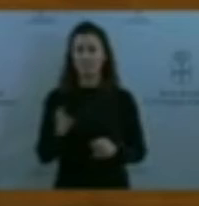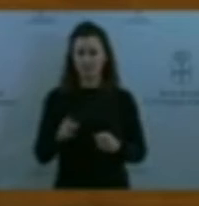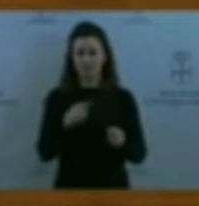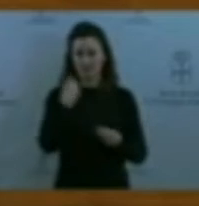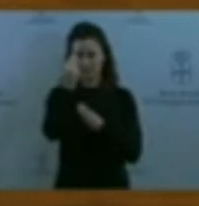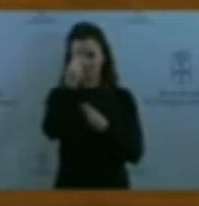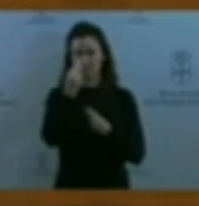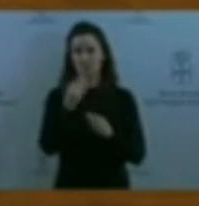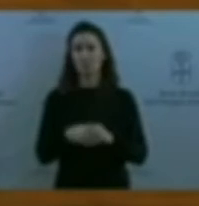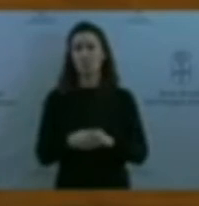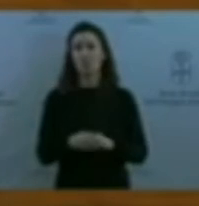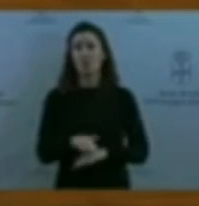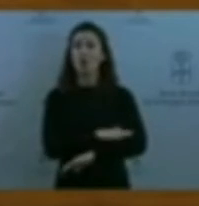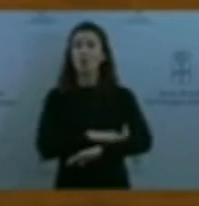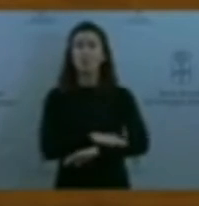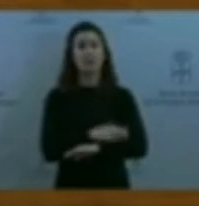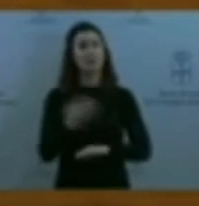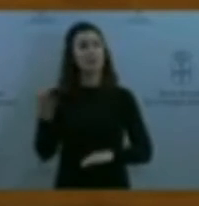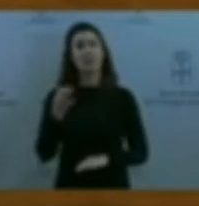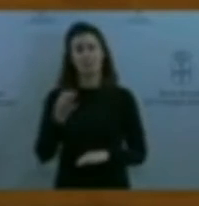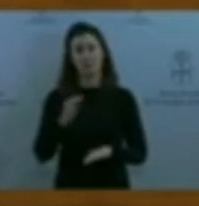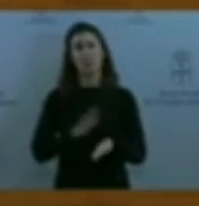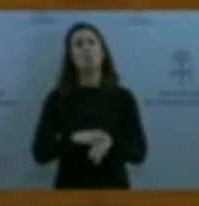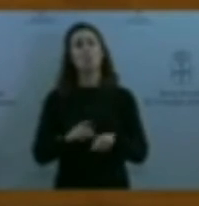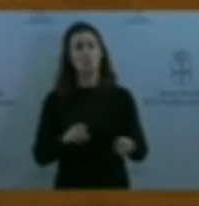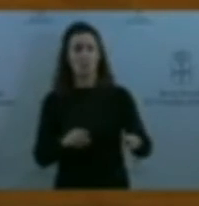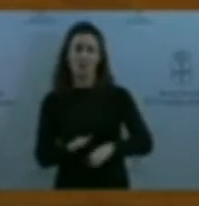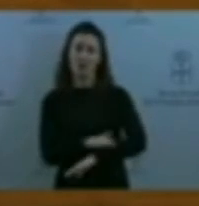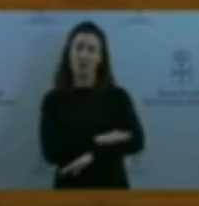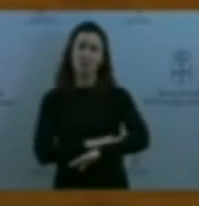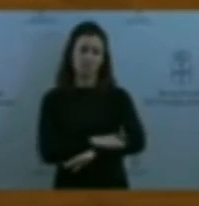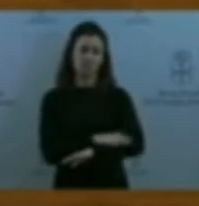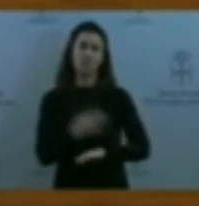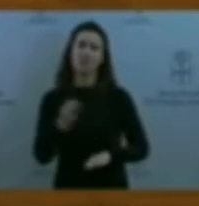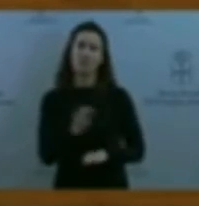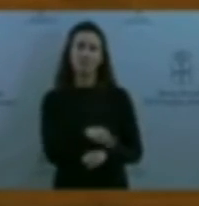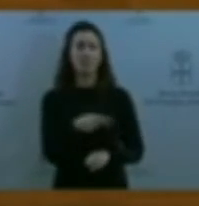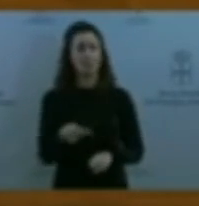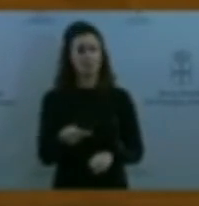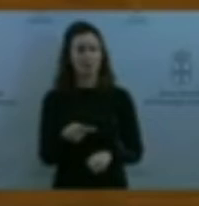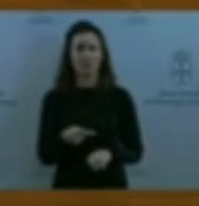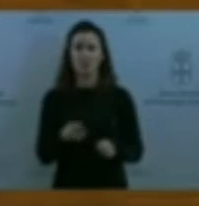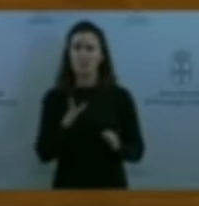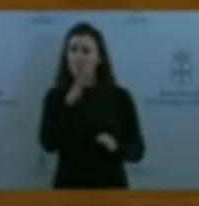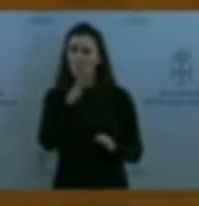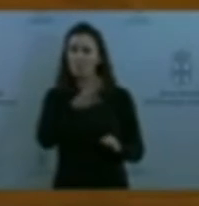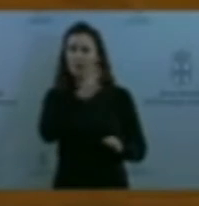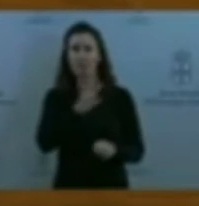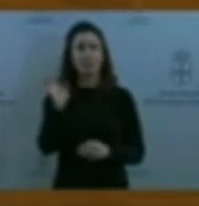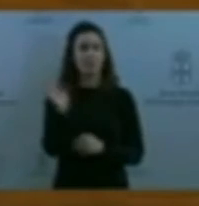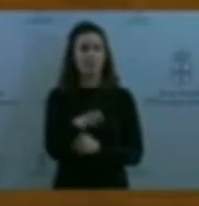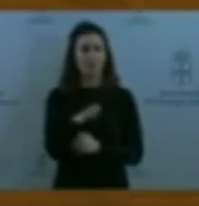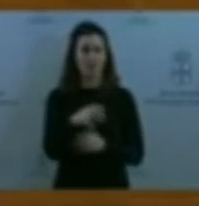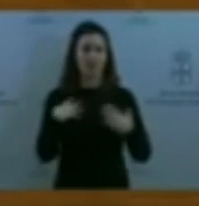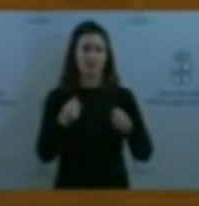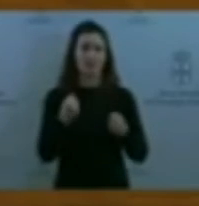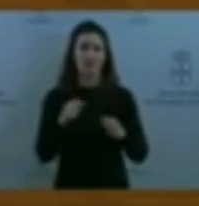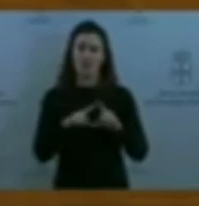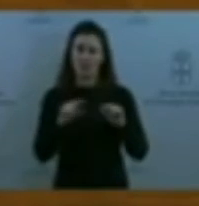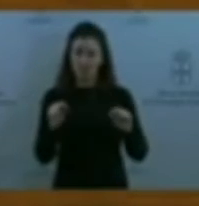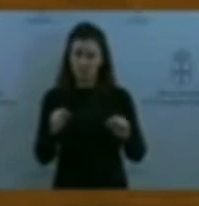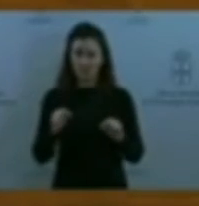consecuencias. Debe pagar por esta burla a los usuarios de la sanidad asturiana. Sabemos que usted no va a pagar nada, que usted se